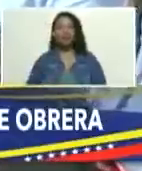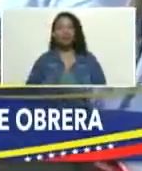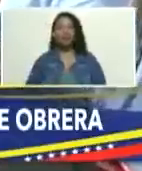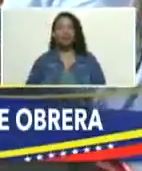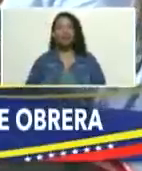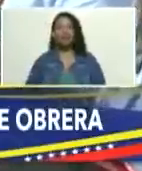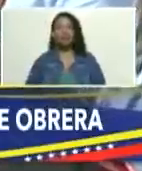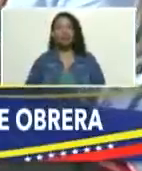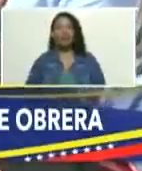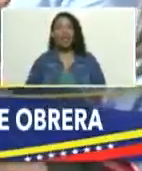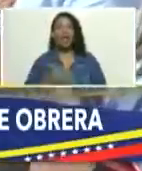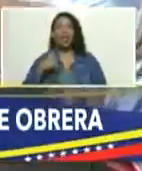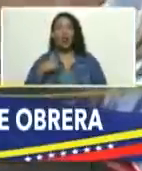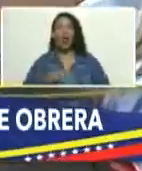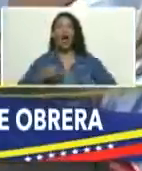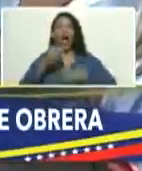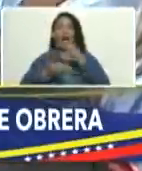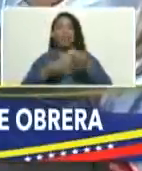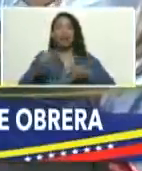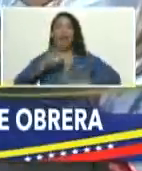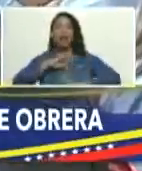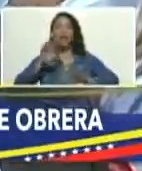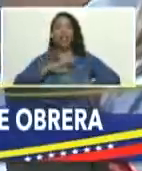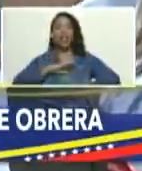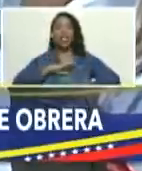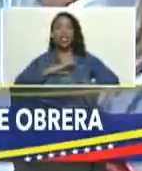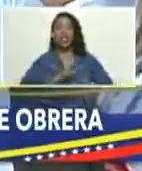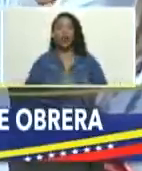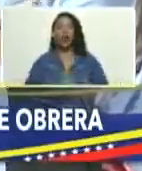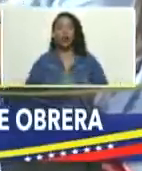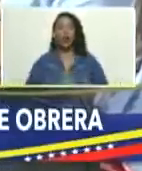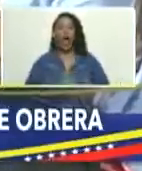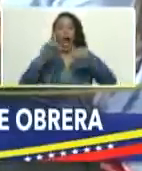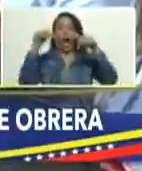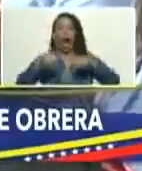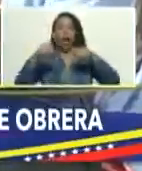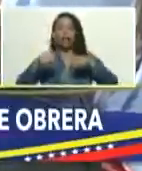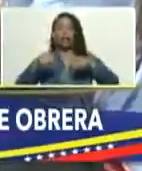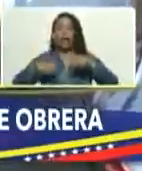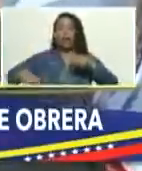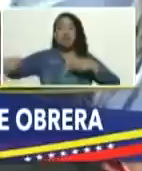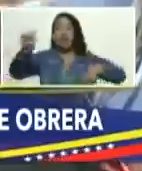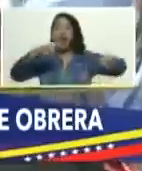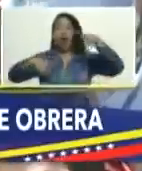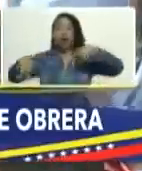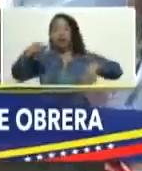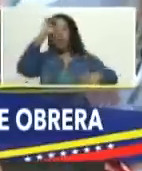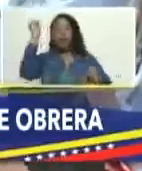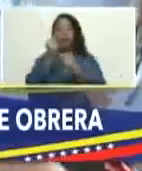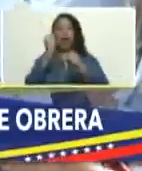nuevamente darle la bienvenida y darle la bienvenida a esta clase trabajadora